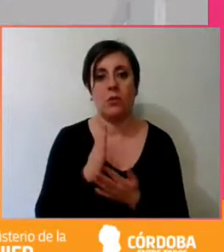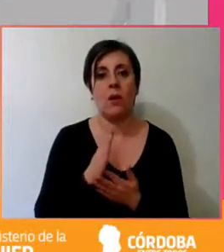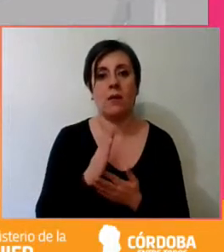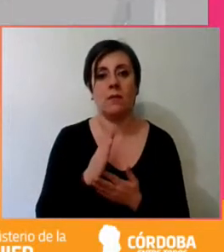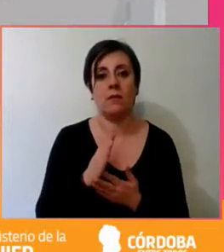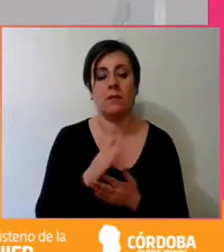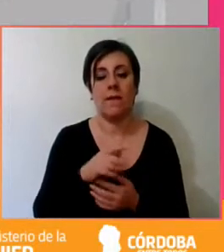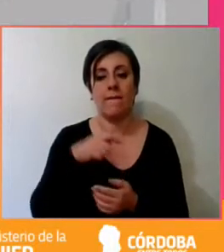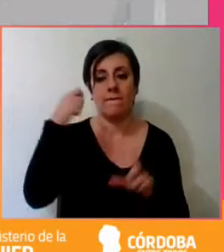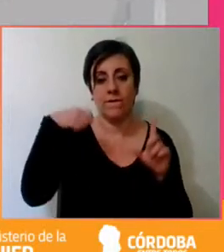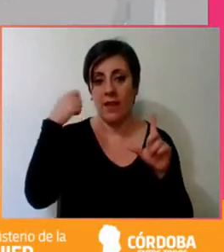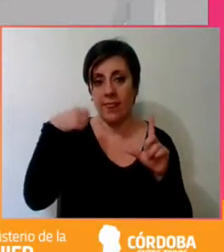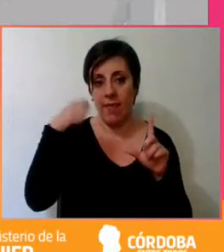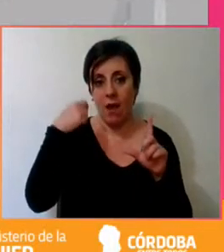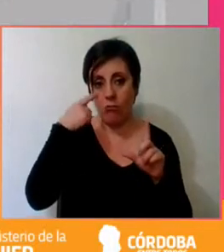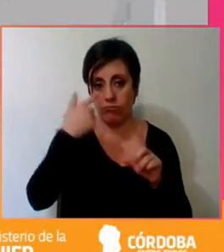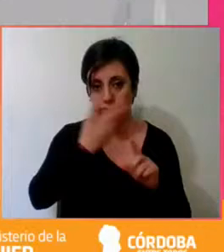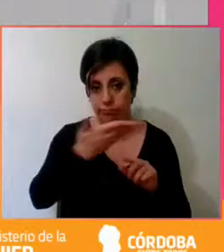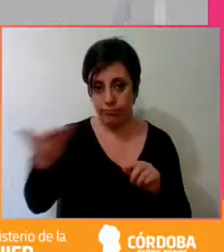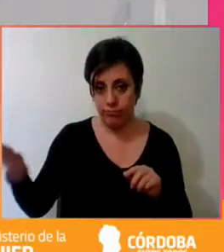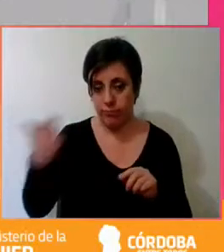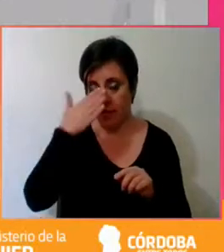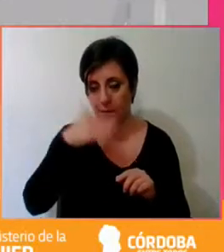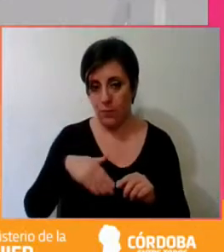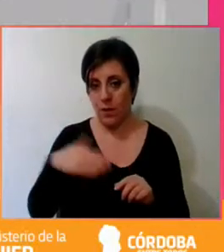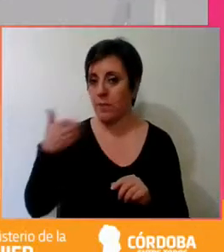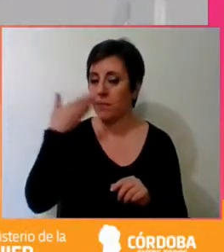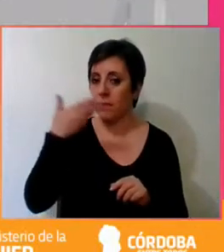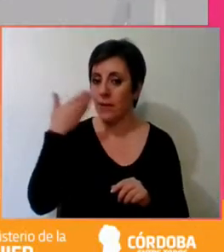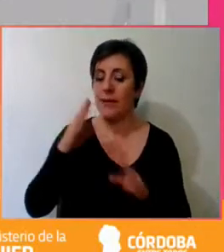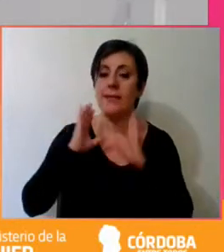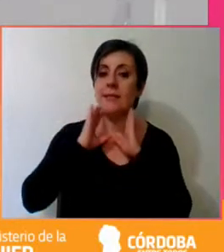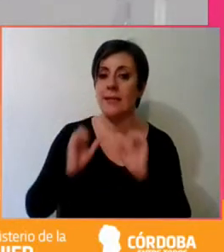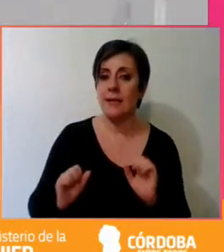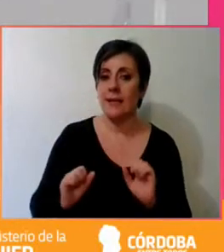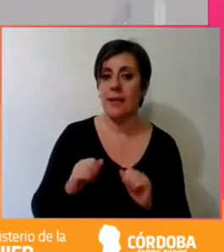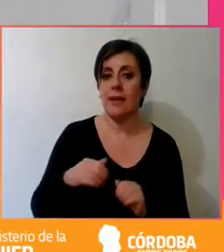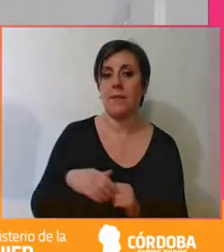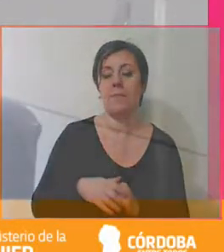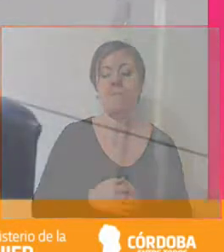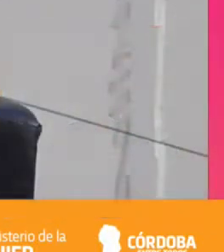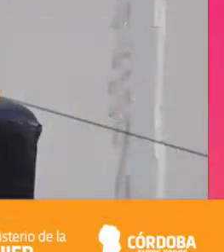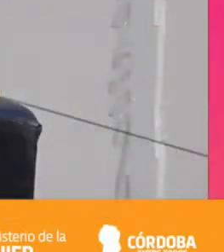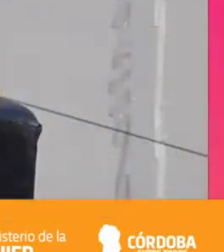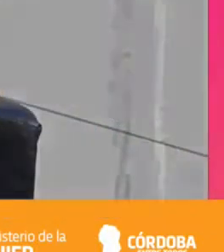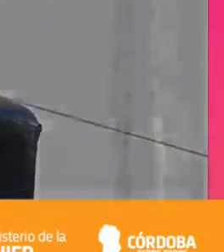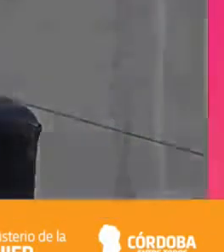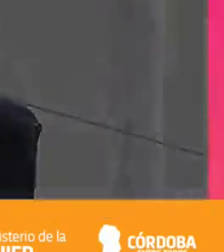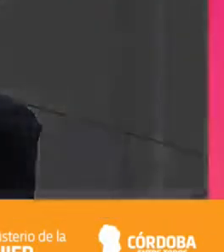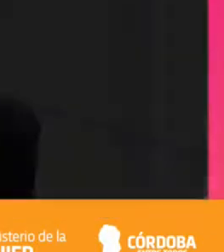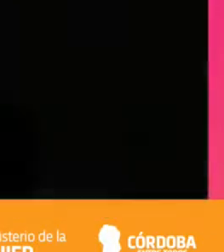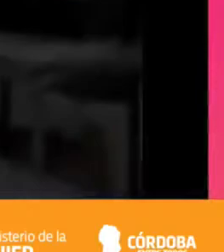video y a continuación va a hablar nuestra secretaria María José Cariñano.